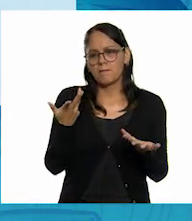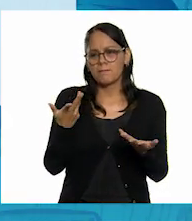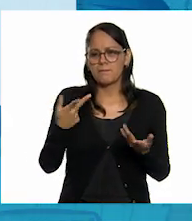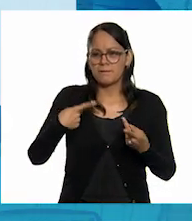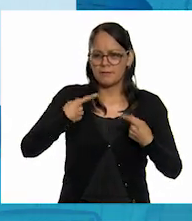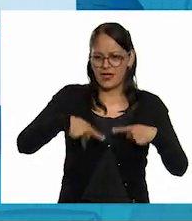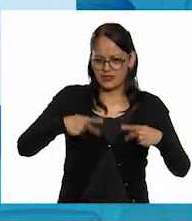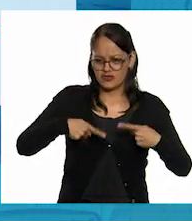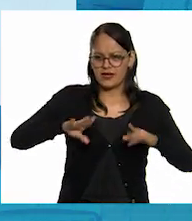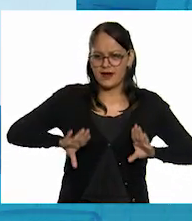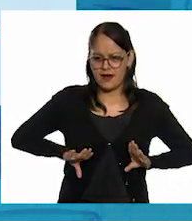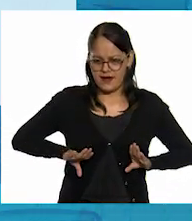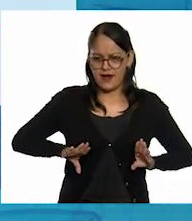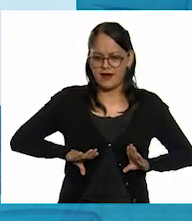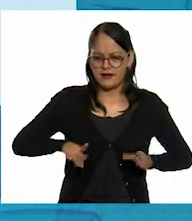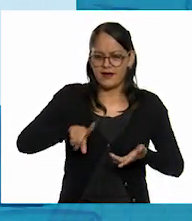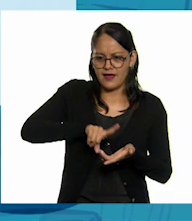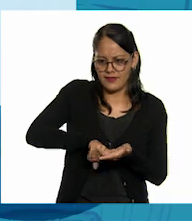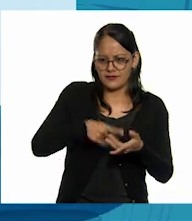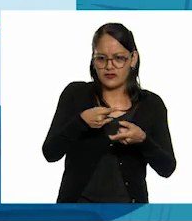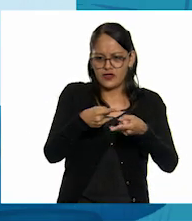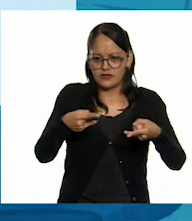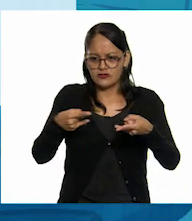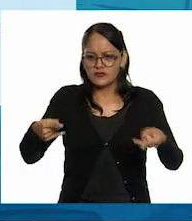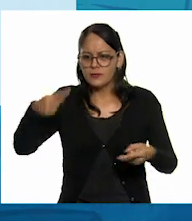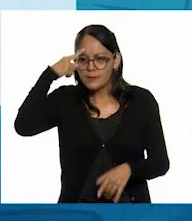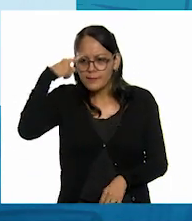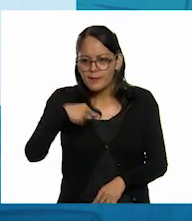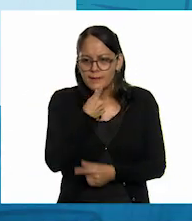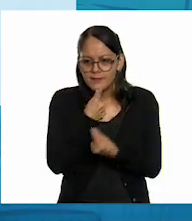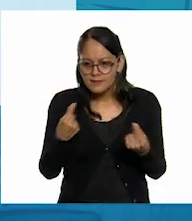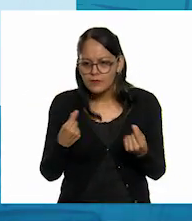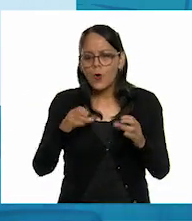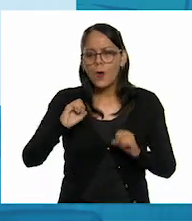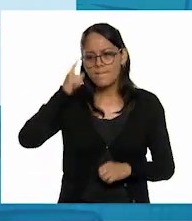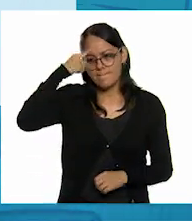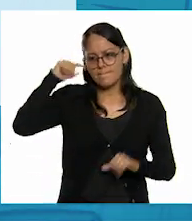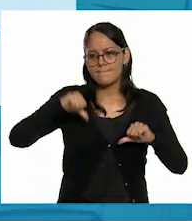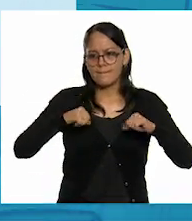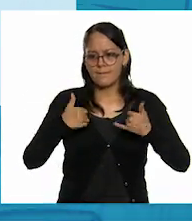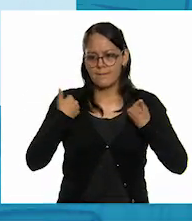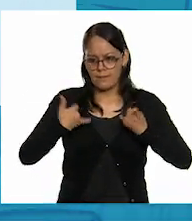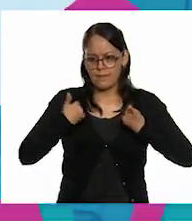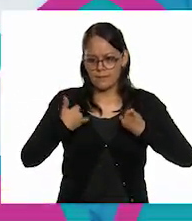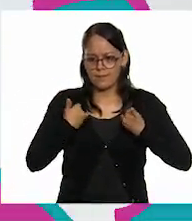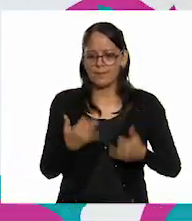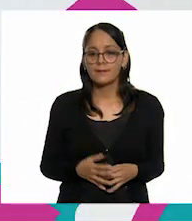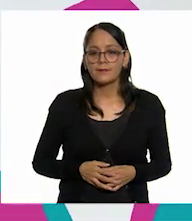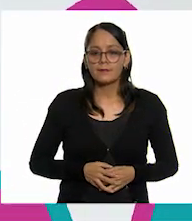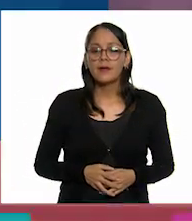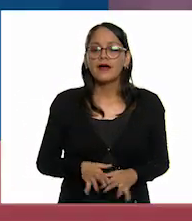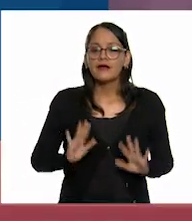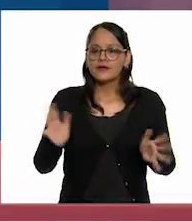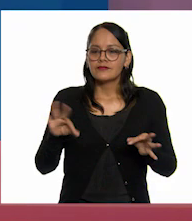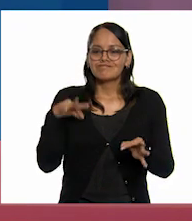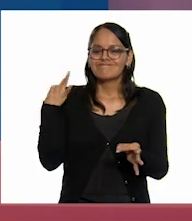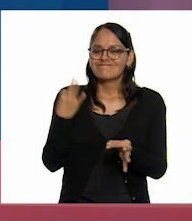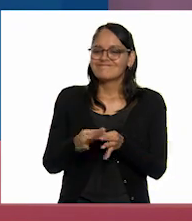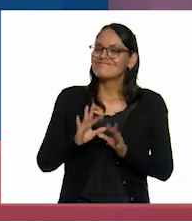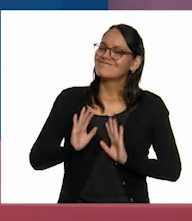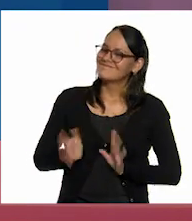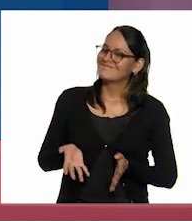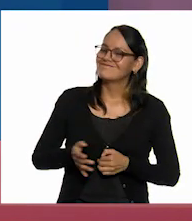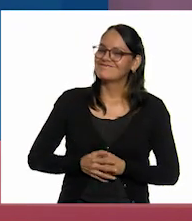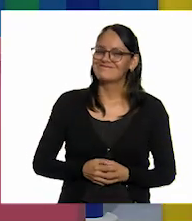los personajes en una narración infantil o juvenil. Muy bien, pues ya estoy listísimo,